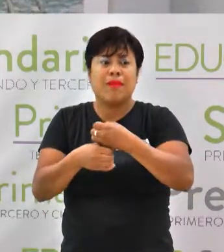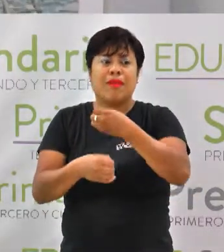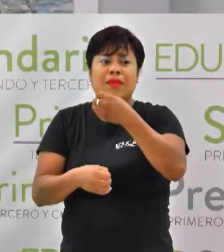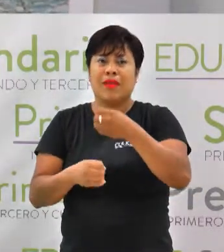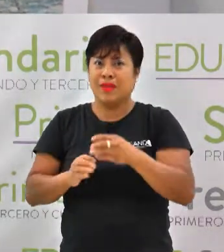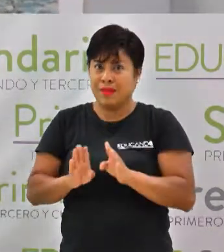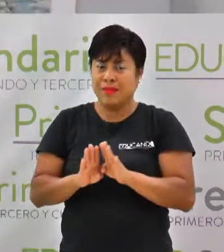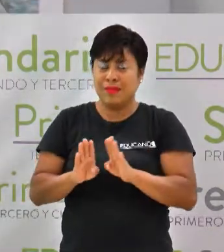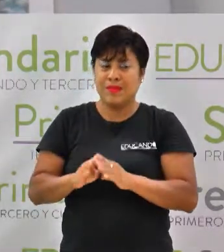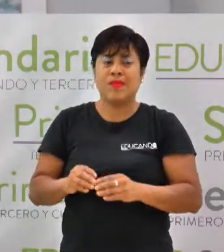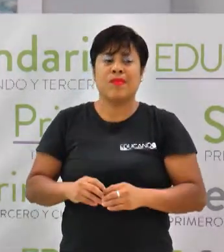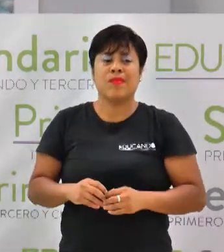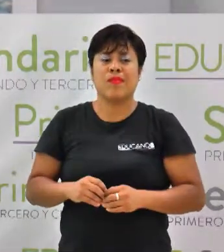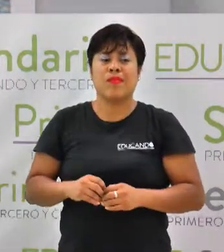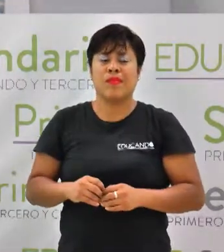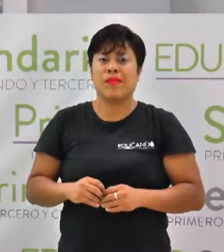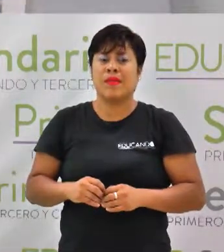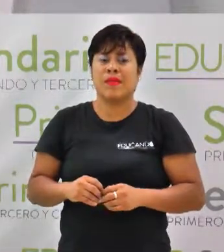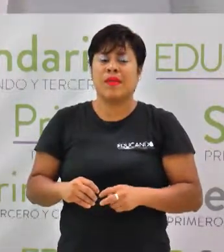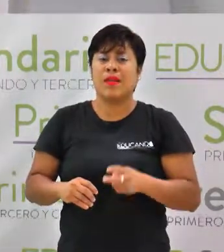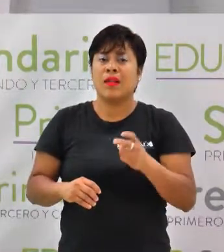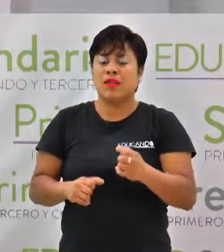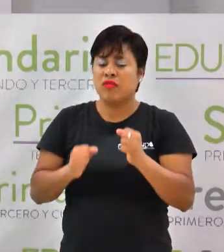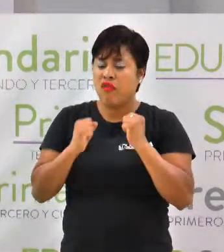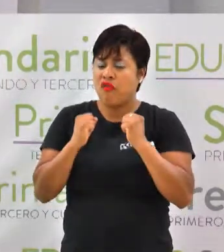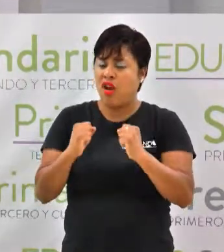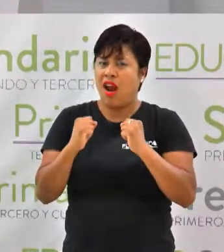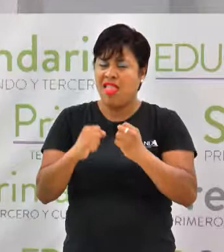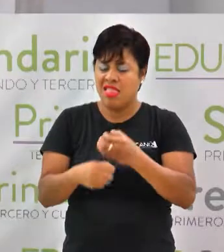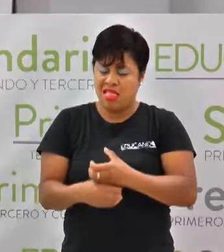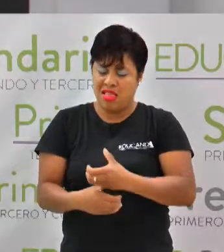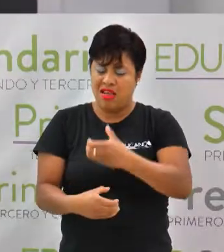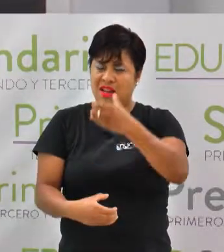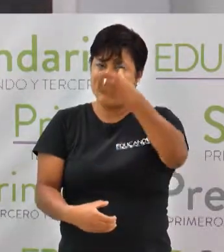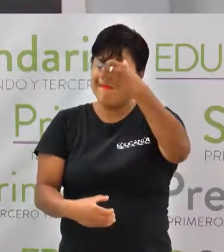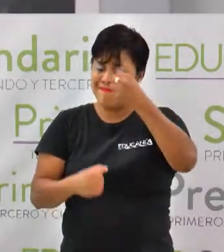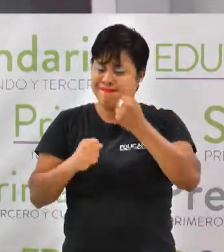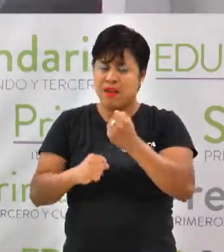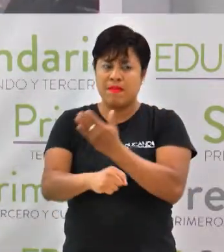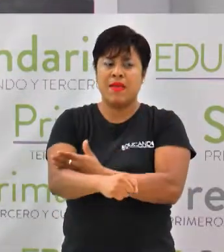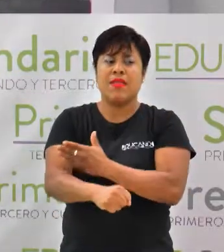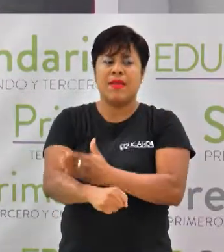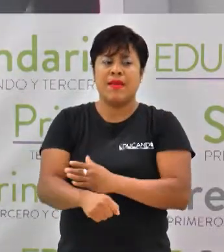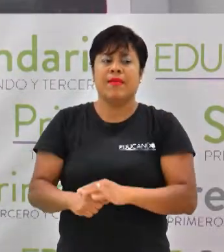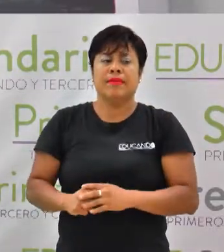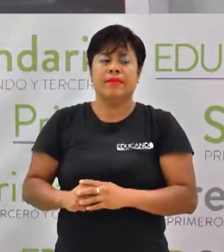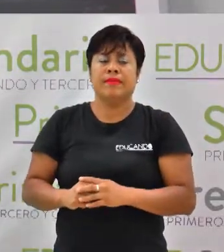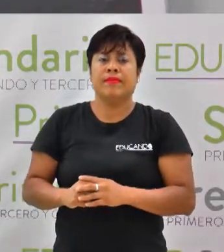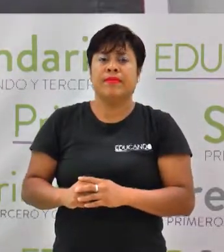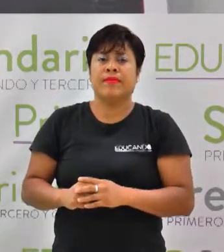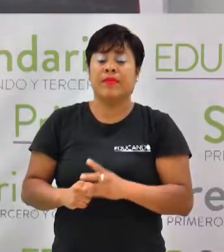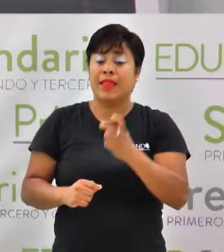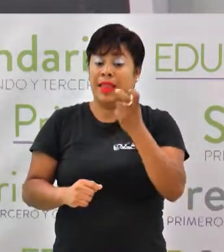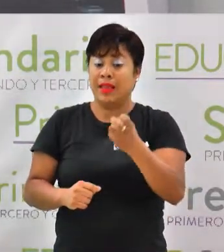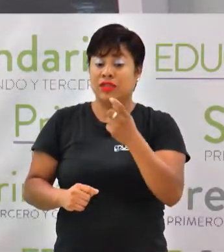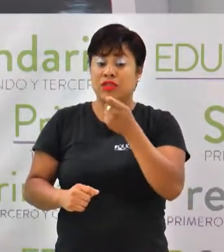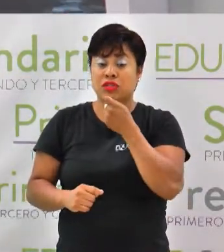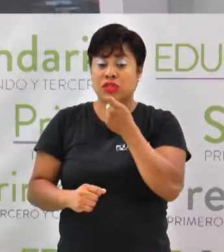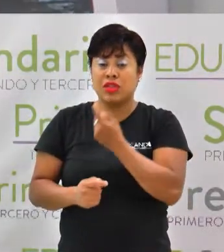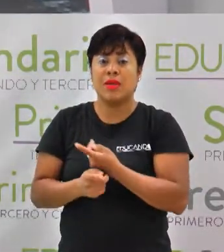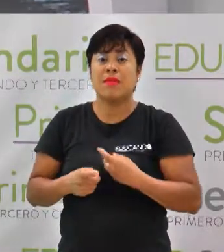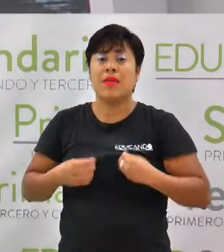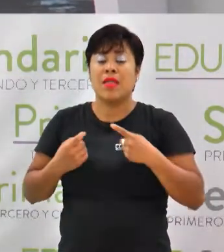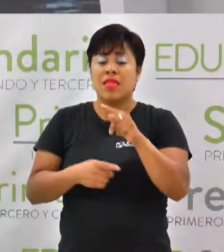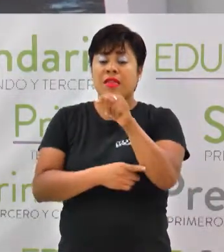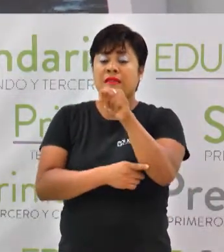tan delgados? Y decía un niño, es que son muy fuertes, ¿no? Bien. Estos